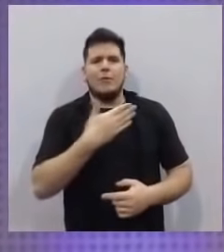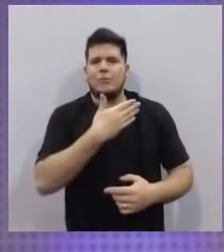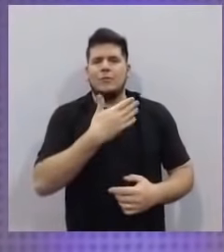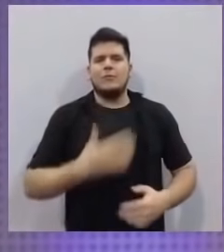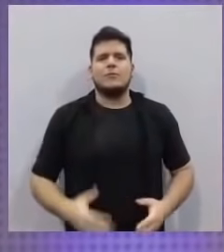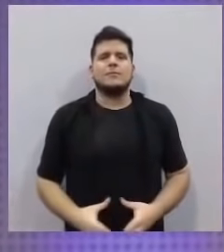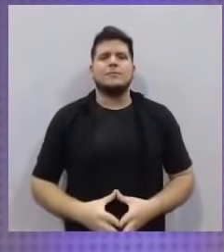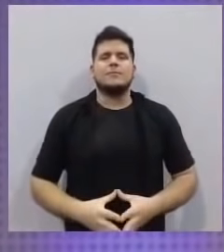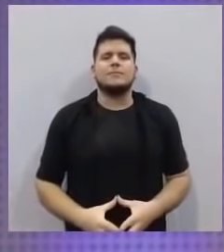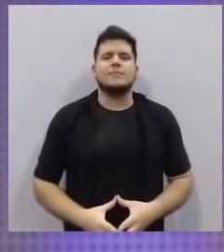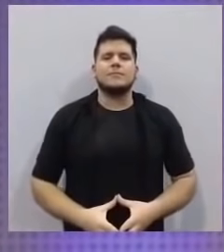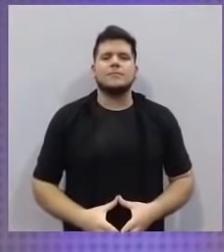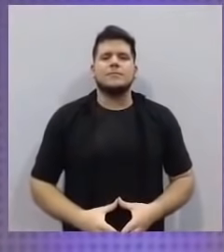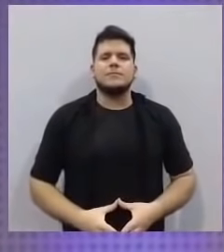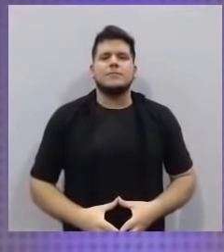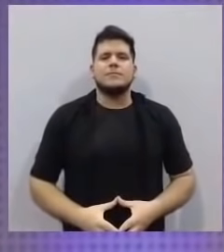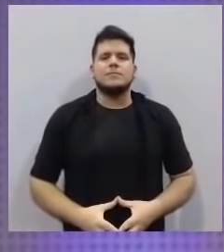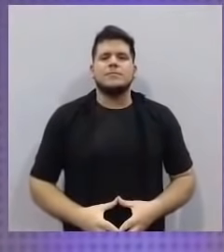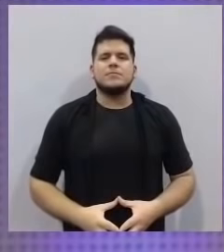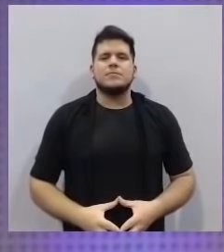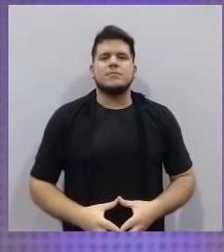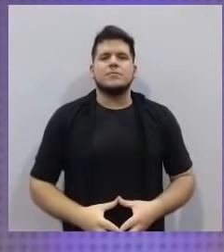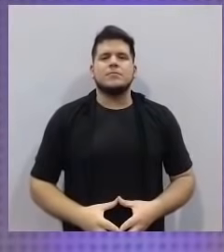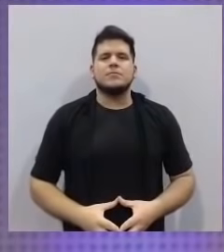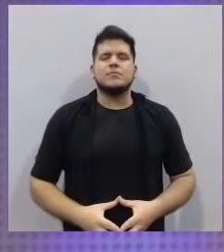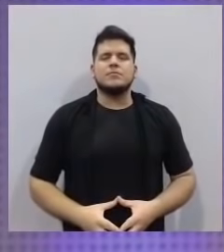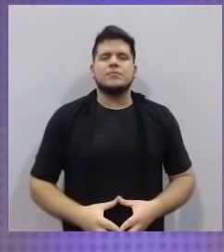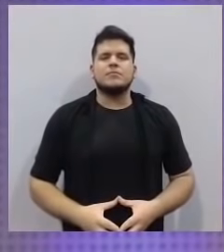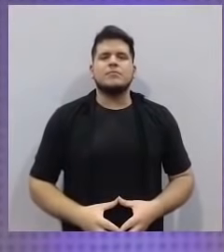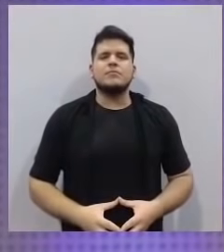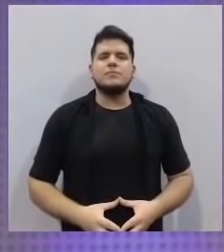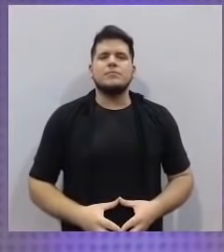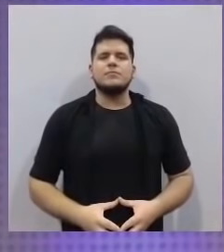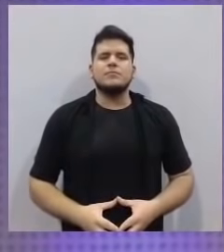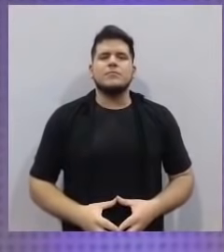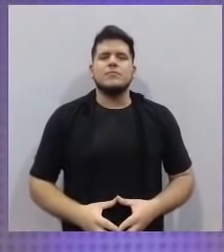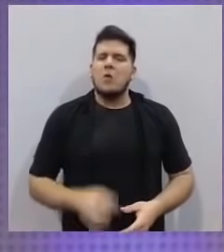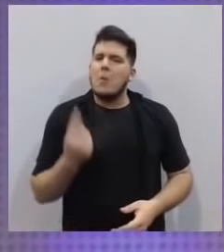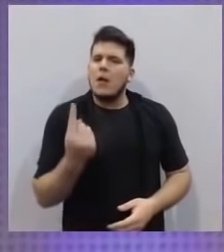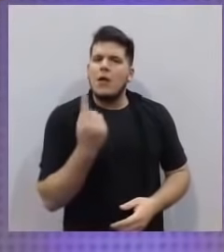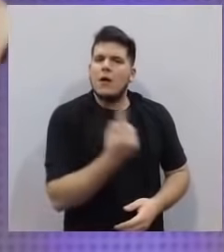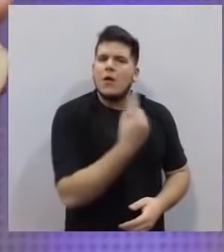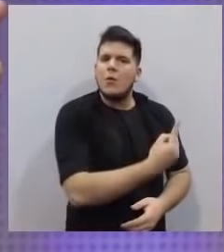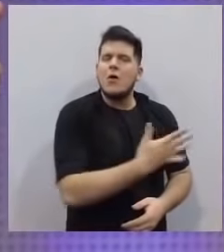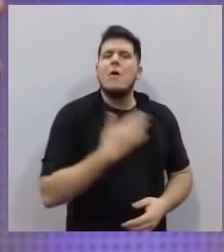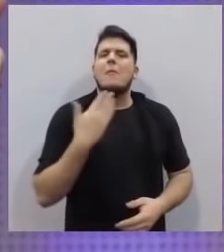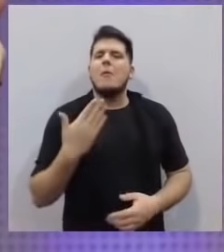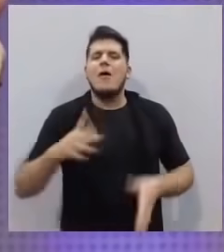quite el privilegio de poder disfrutar todo lo que el rey no puede